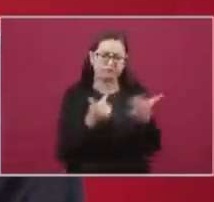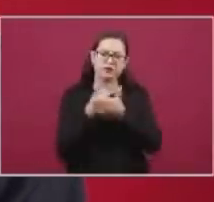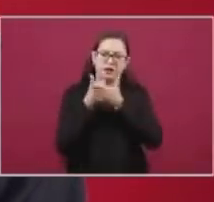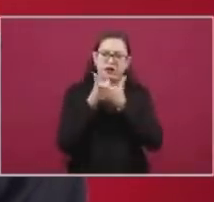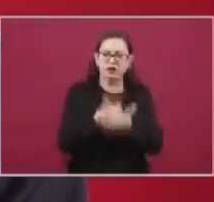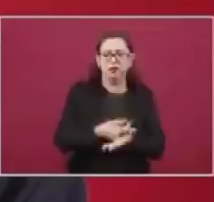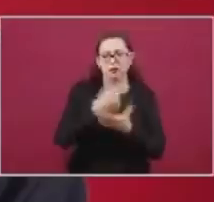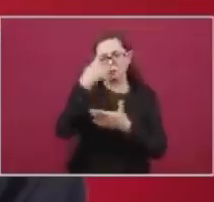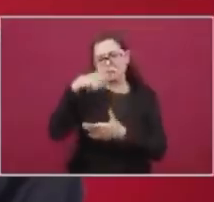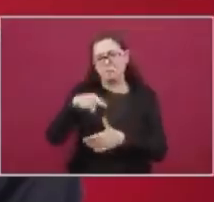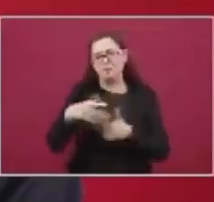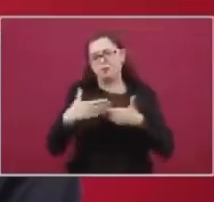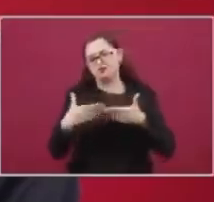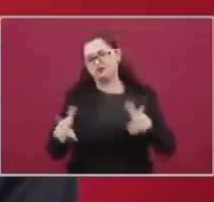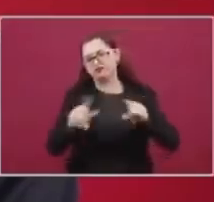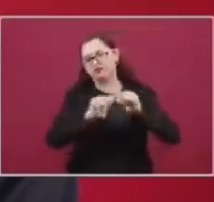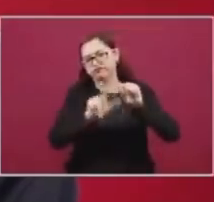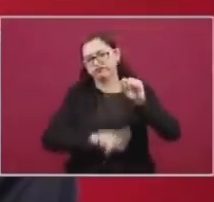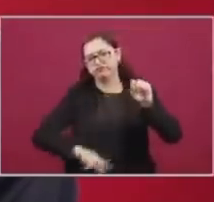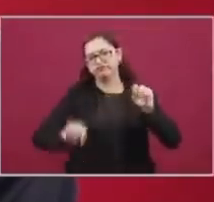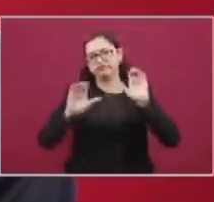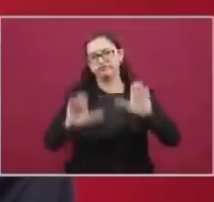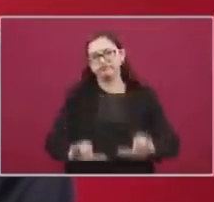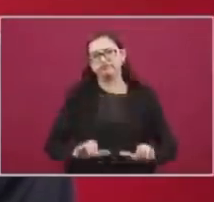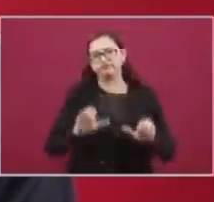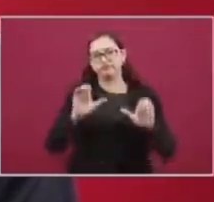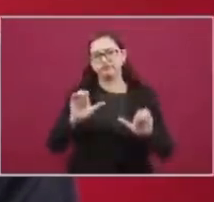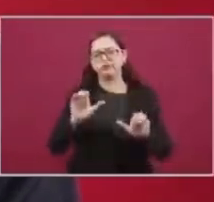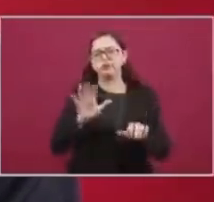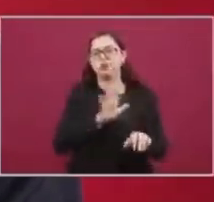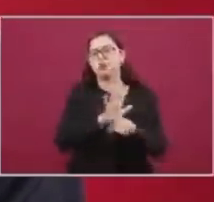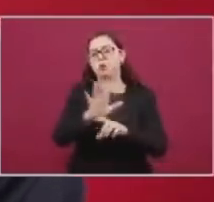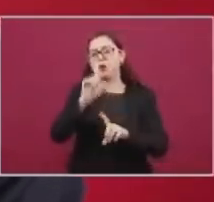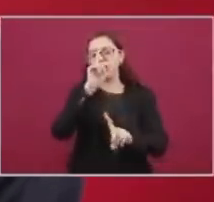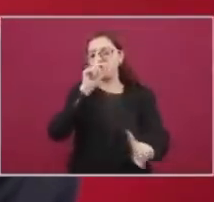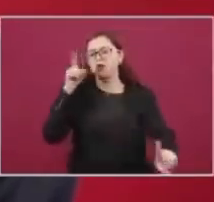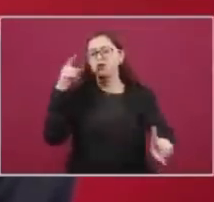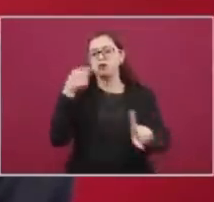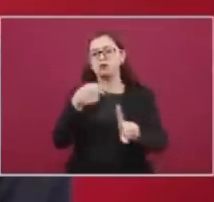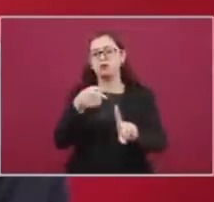de seguridad pública, con el propósito